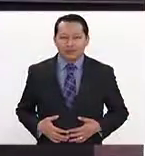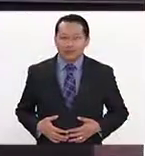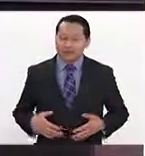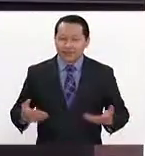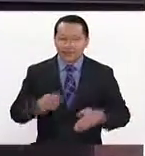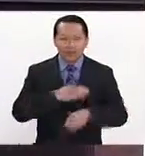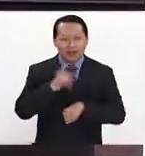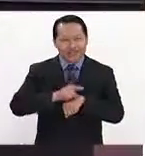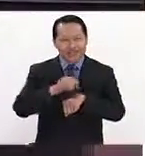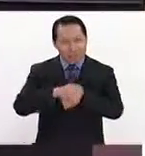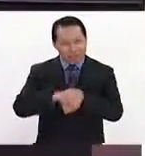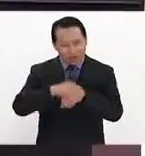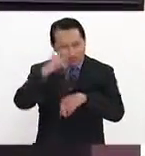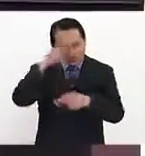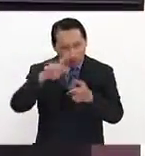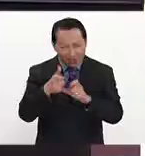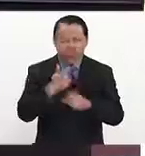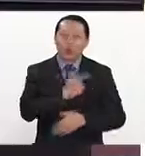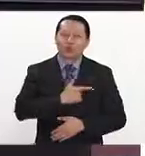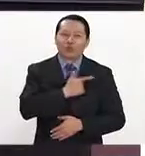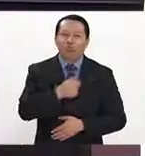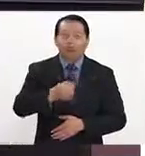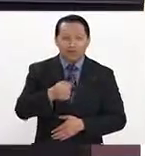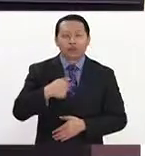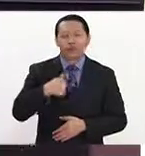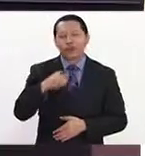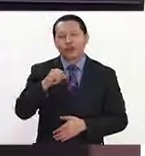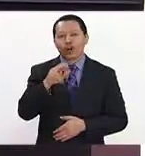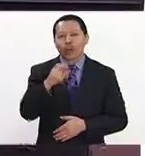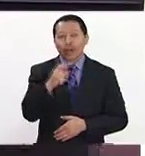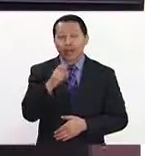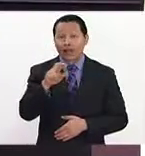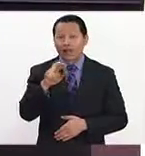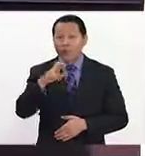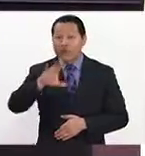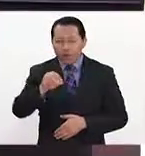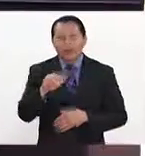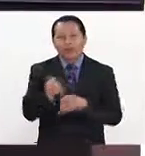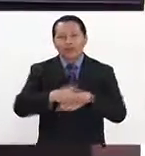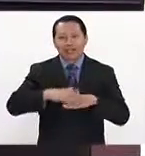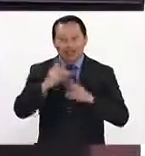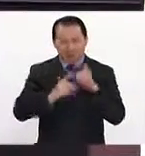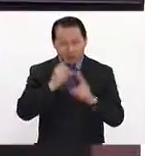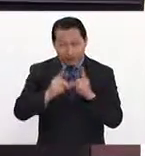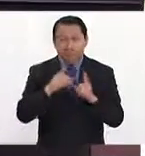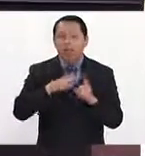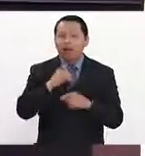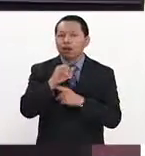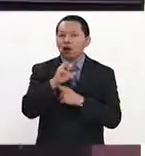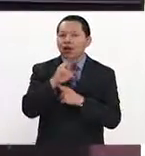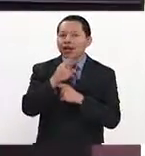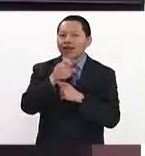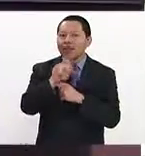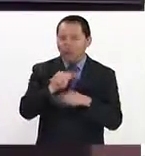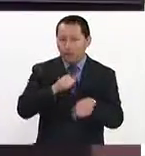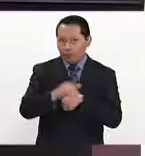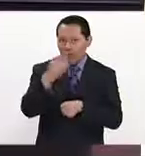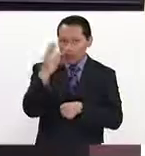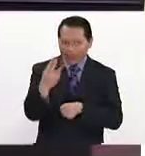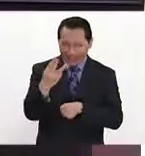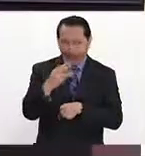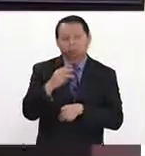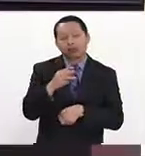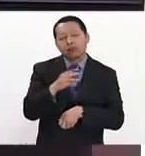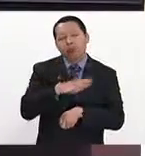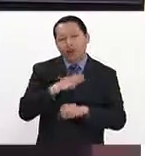Muy buenos días, amigos de México al Día. Qué gusto saludarlos. Soy Jorge Rubio. Vamos con la información deportiva. Jornada 3 de la Copa MX.